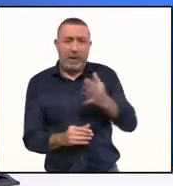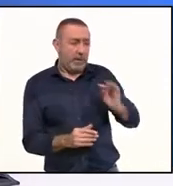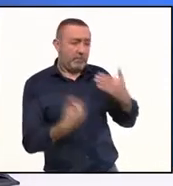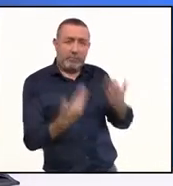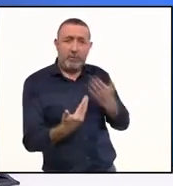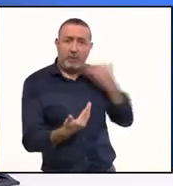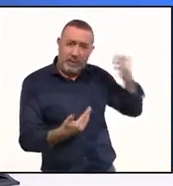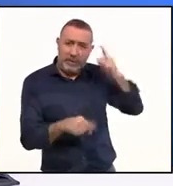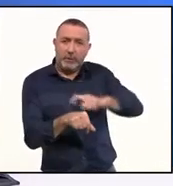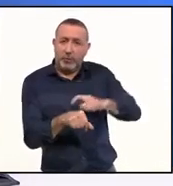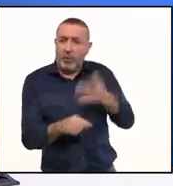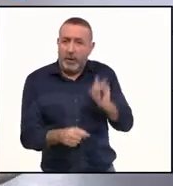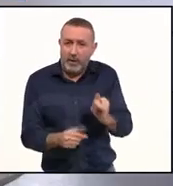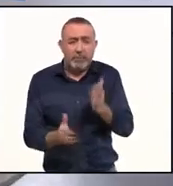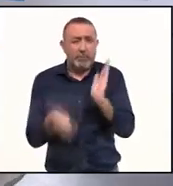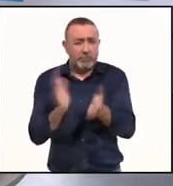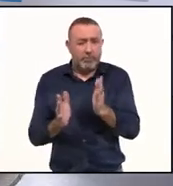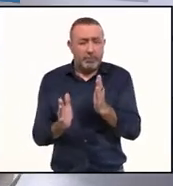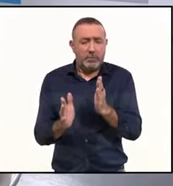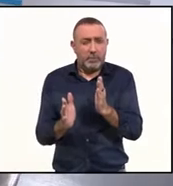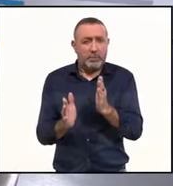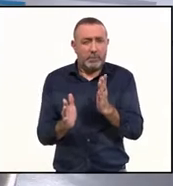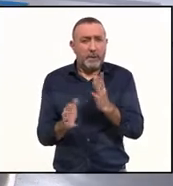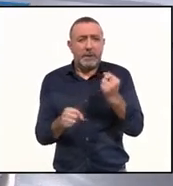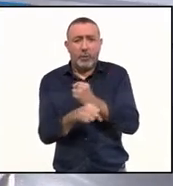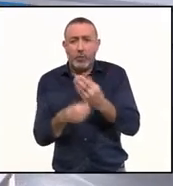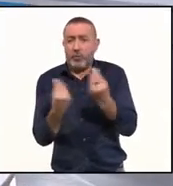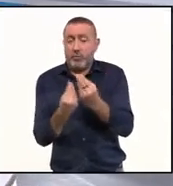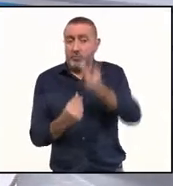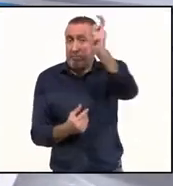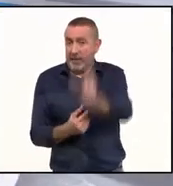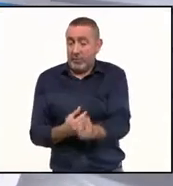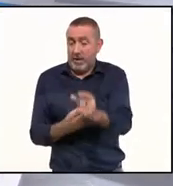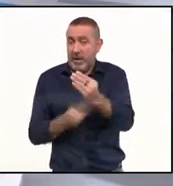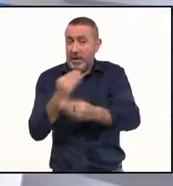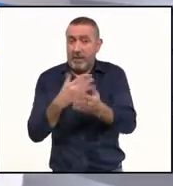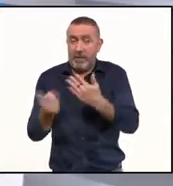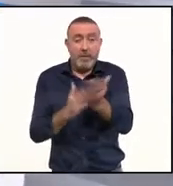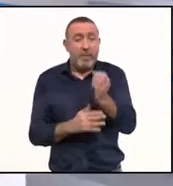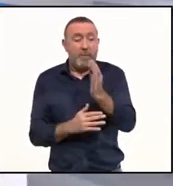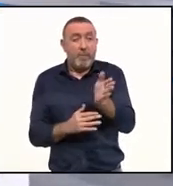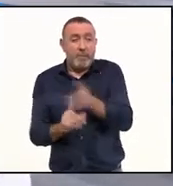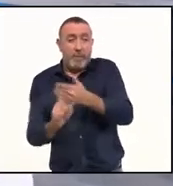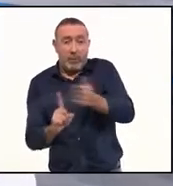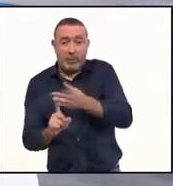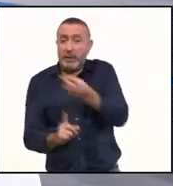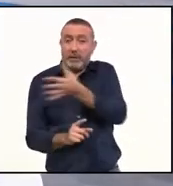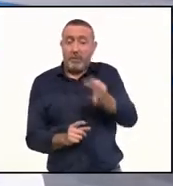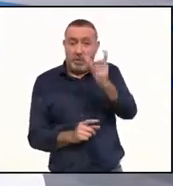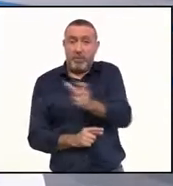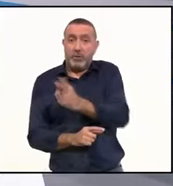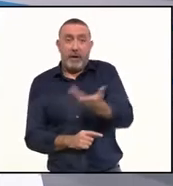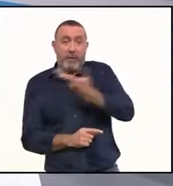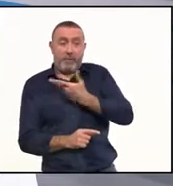también y si se trabaja ya no solo con el autor sino con la víctima y se le dota de esas necesidades